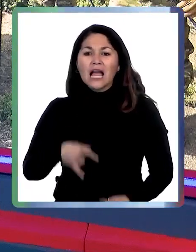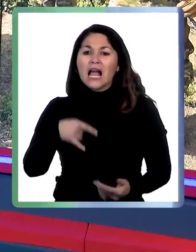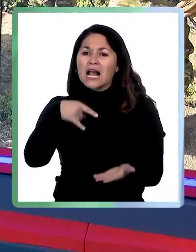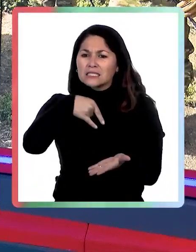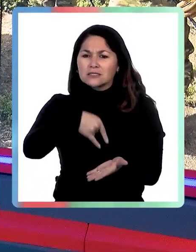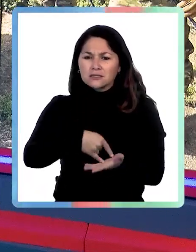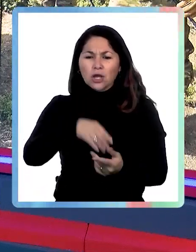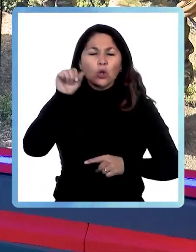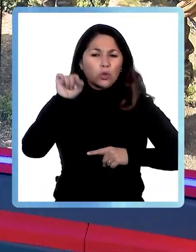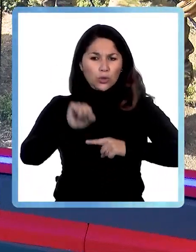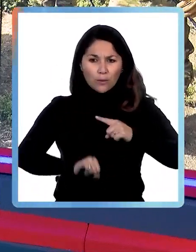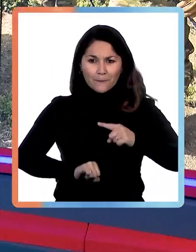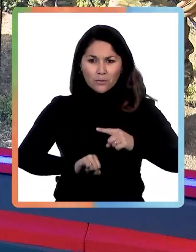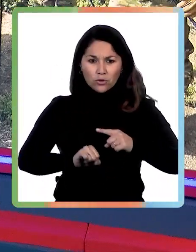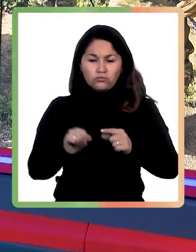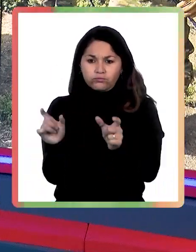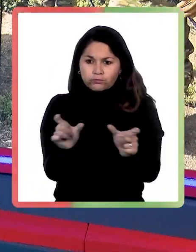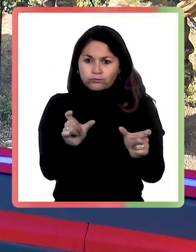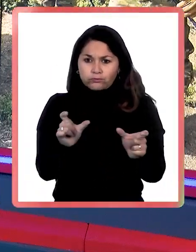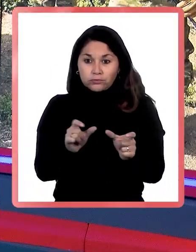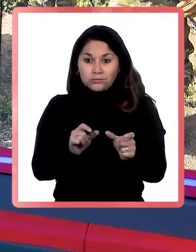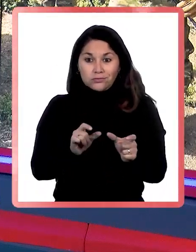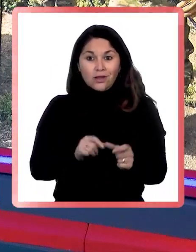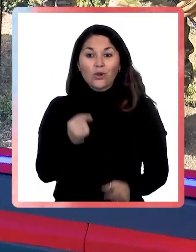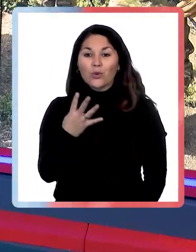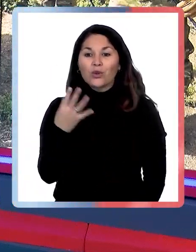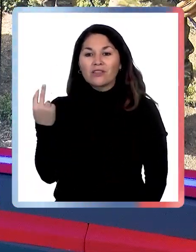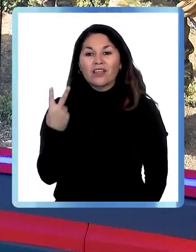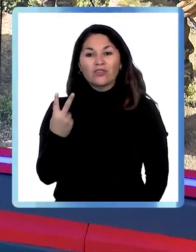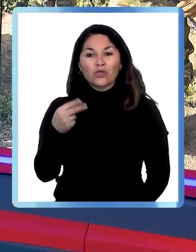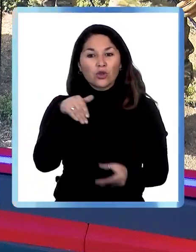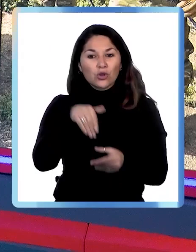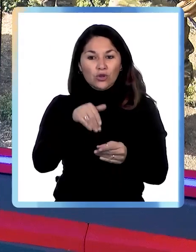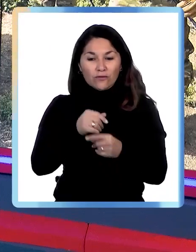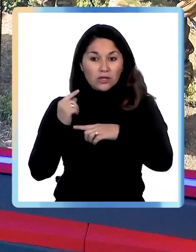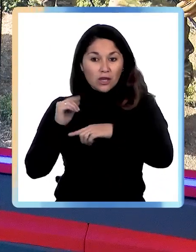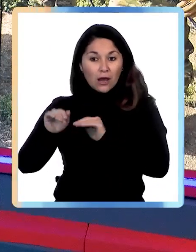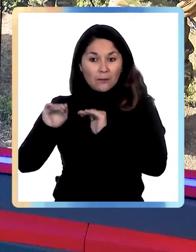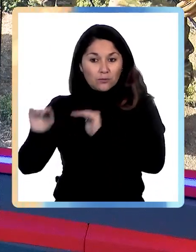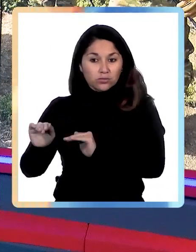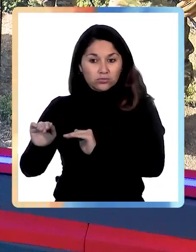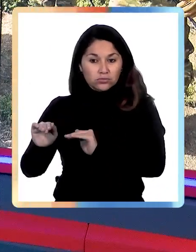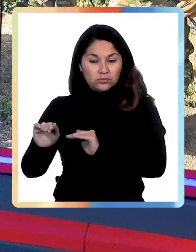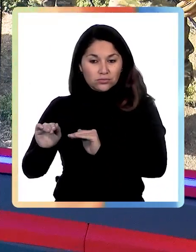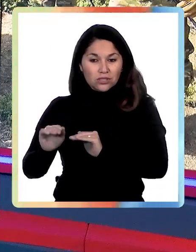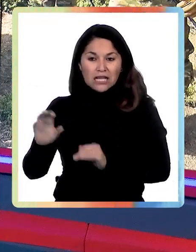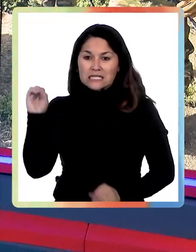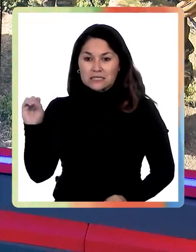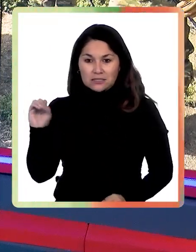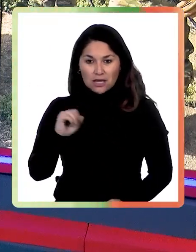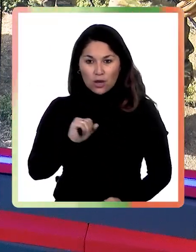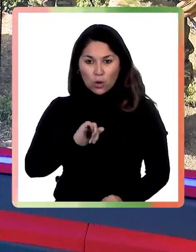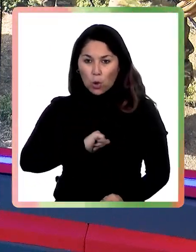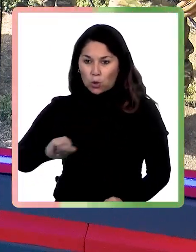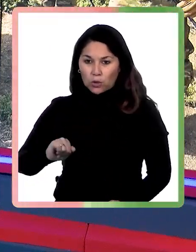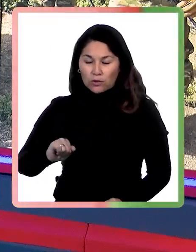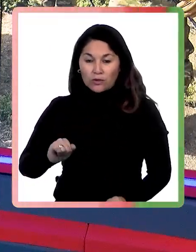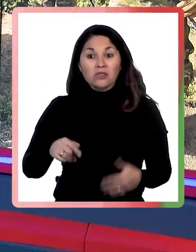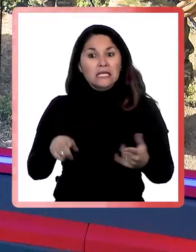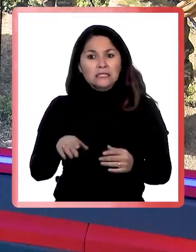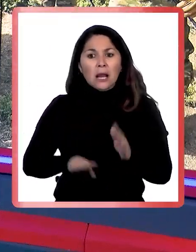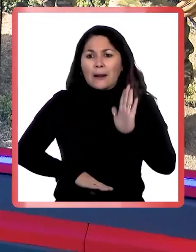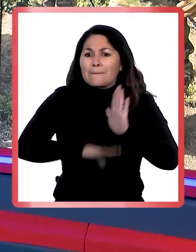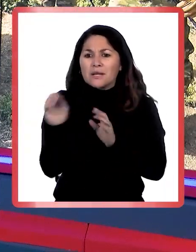senado aprobó con unanimidad la medida con 42 votos a favor Y ninguno en contra con esto El Ejecutivo Busca mantener un